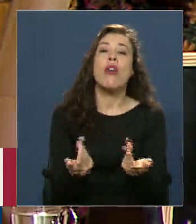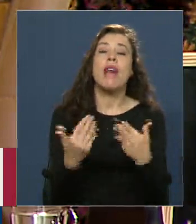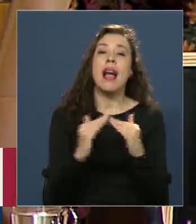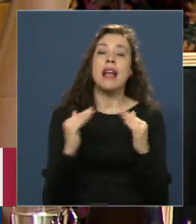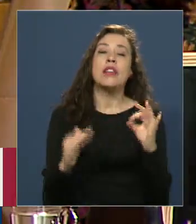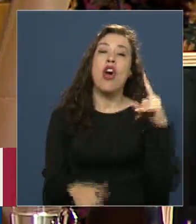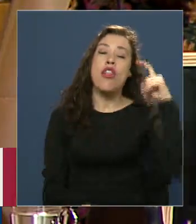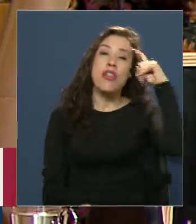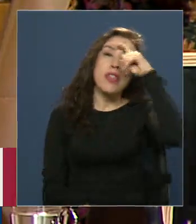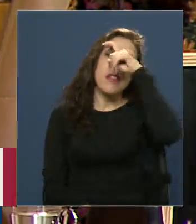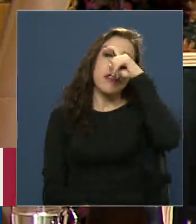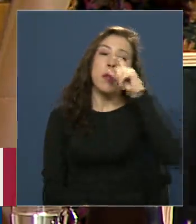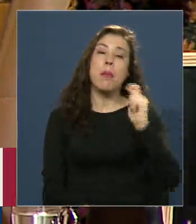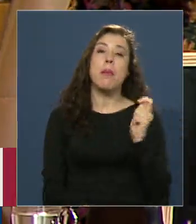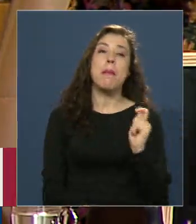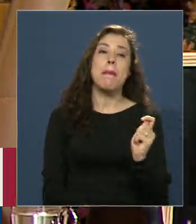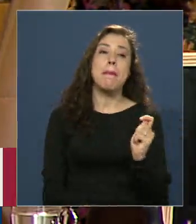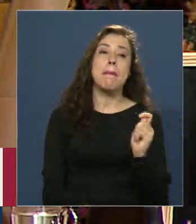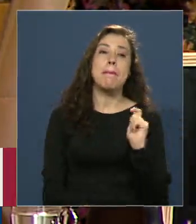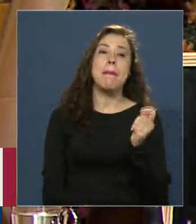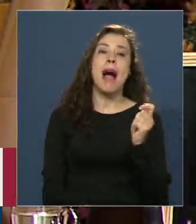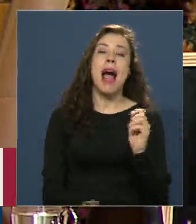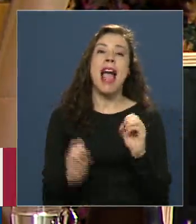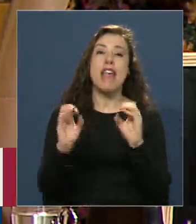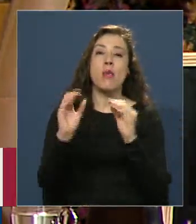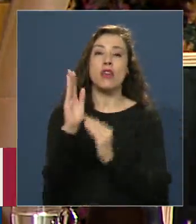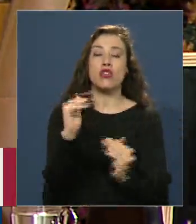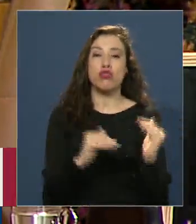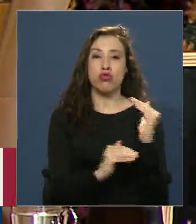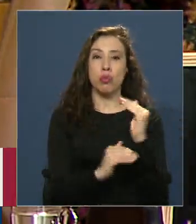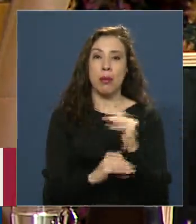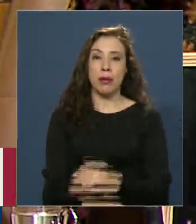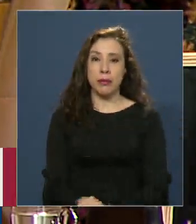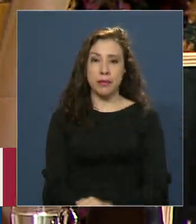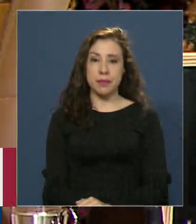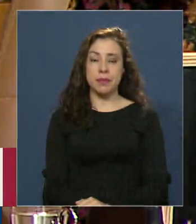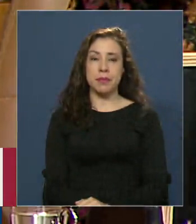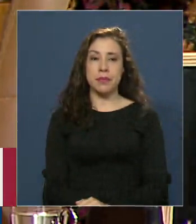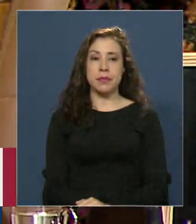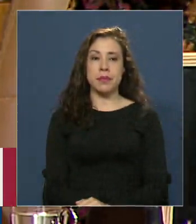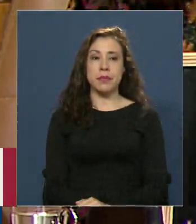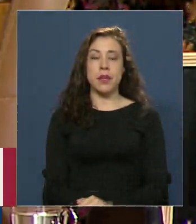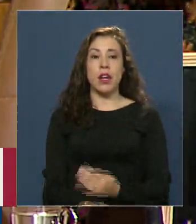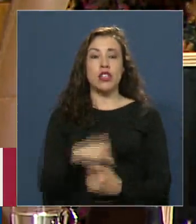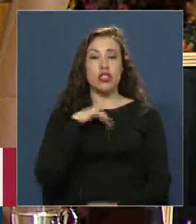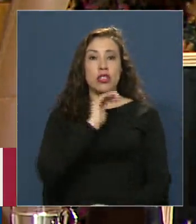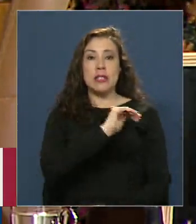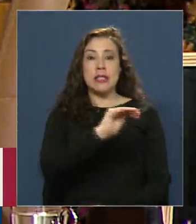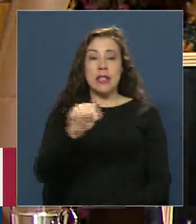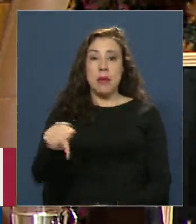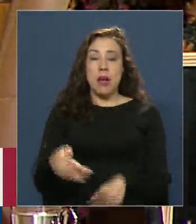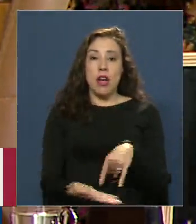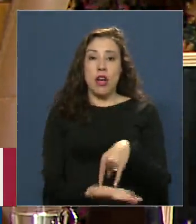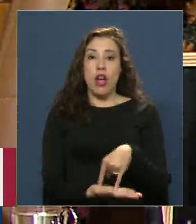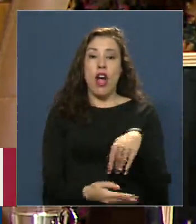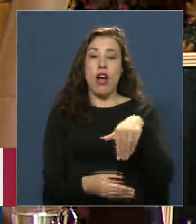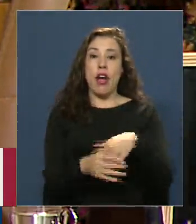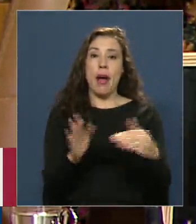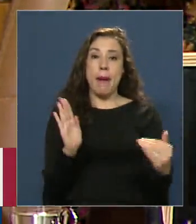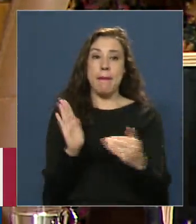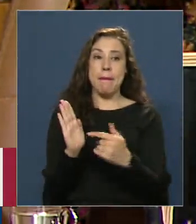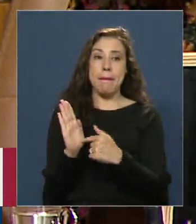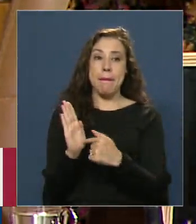tener dificultades para pagar la educación superior. Presidente, hago un llamado a este Congreso a votar a